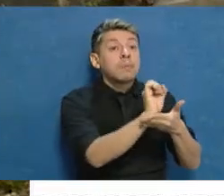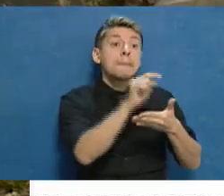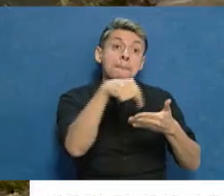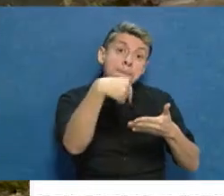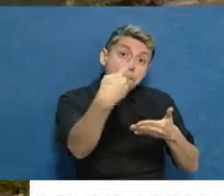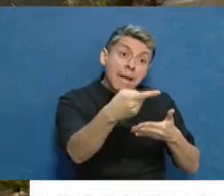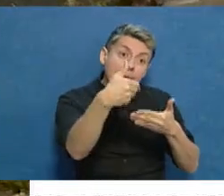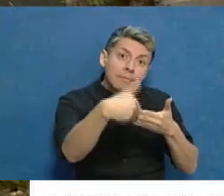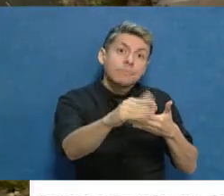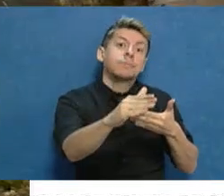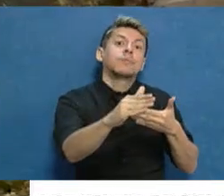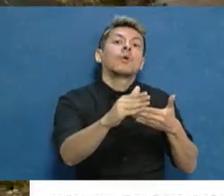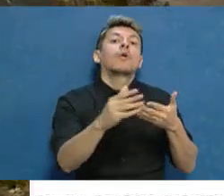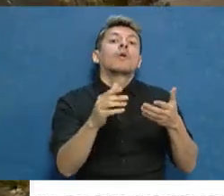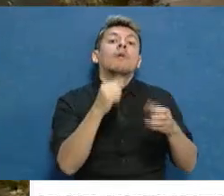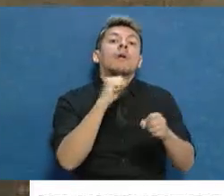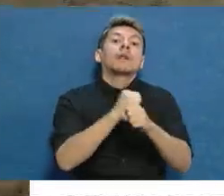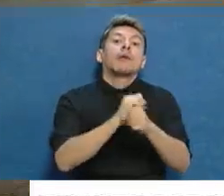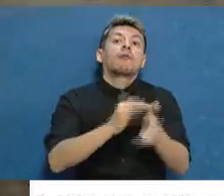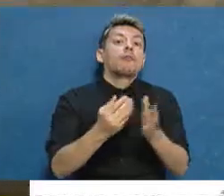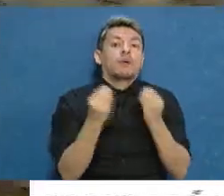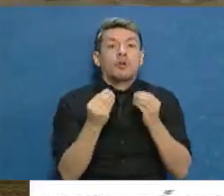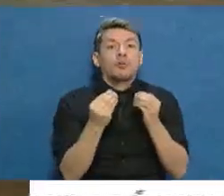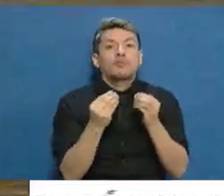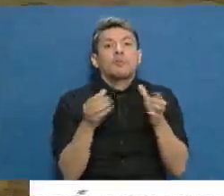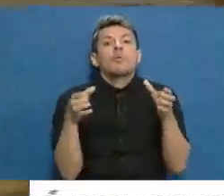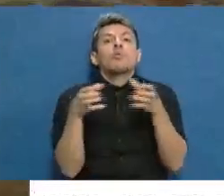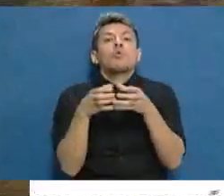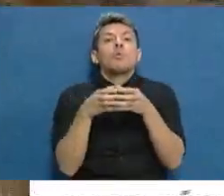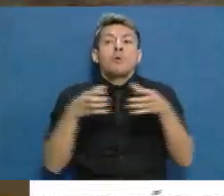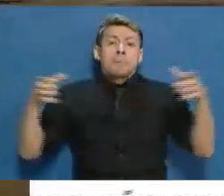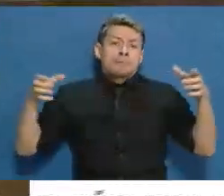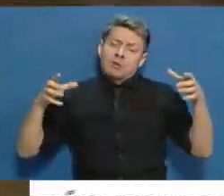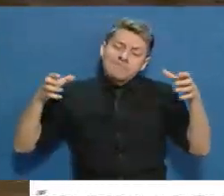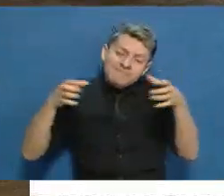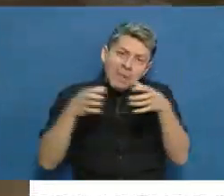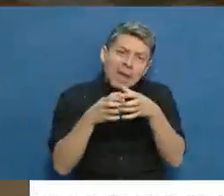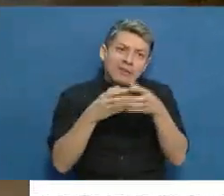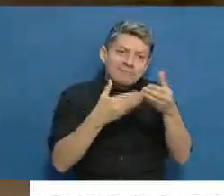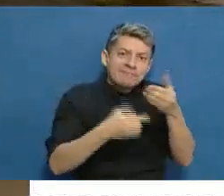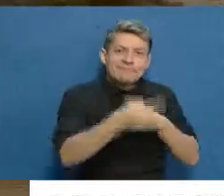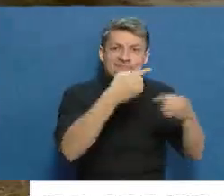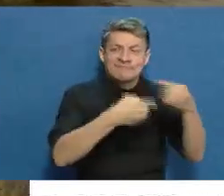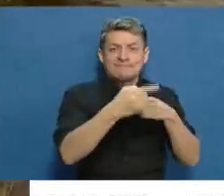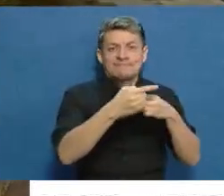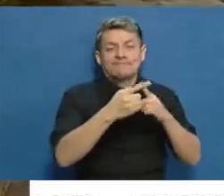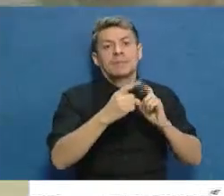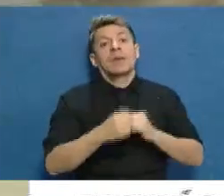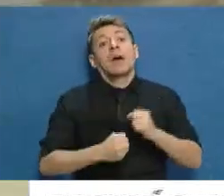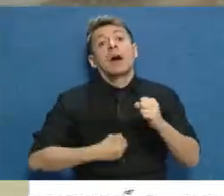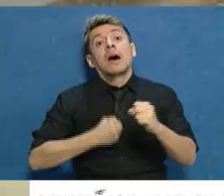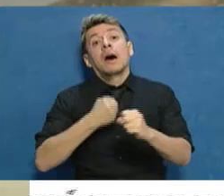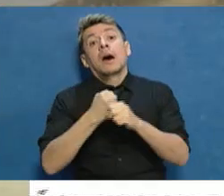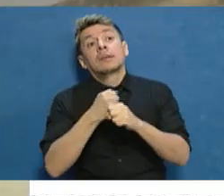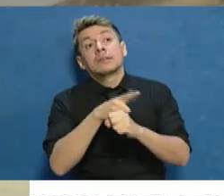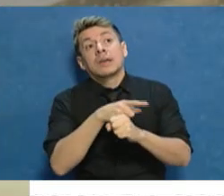como venimos haciéndolo, con grupos reducidos de manera presencial, a la espera del hisopado que